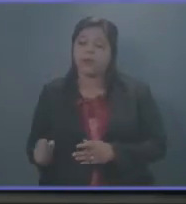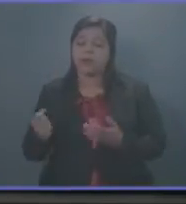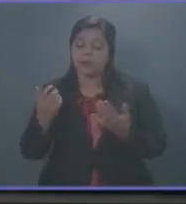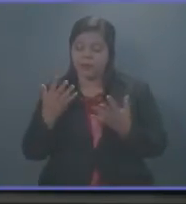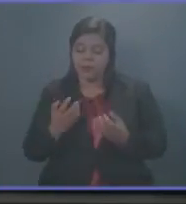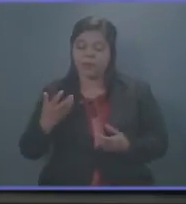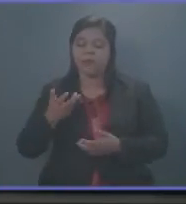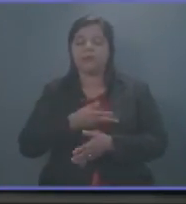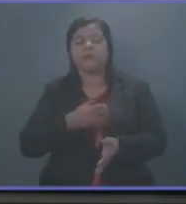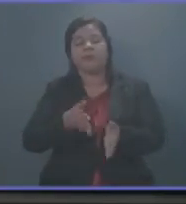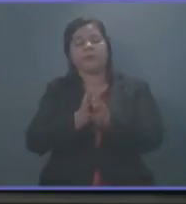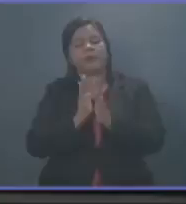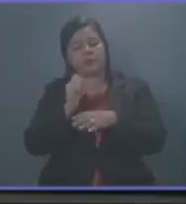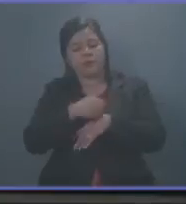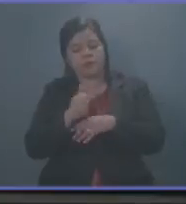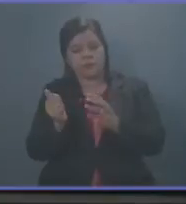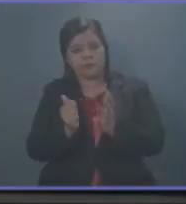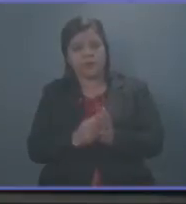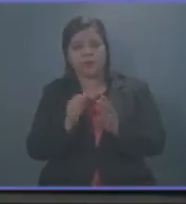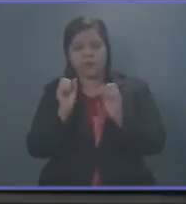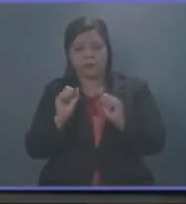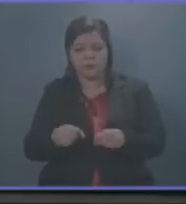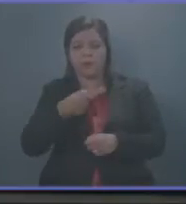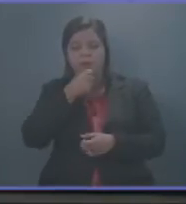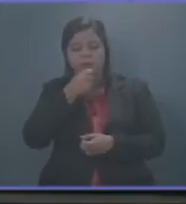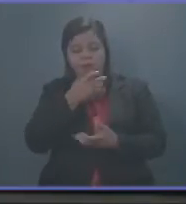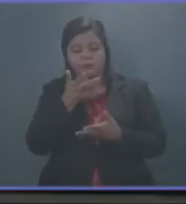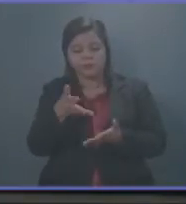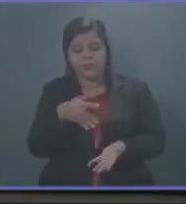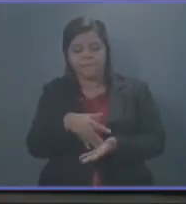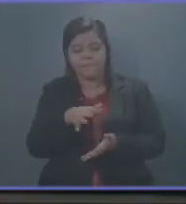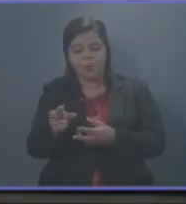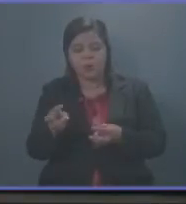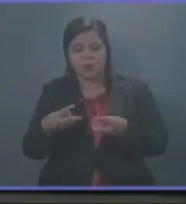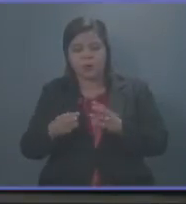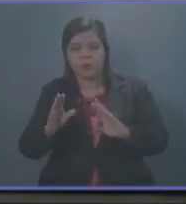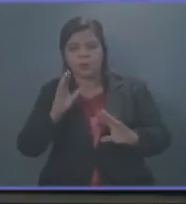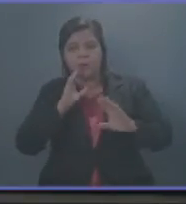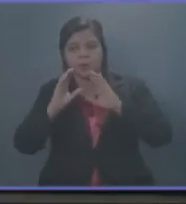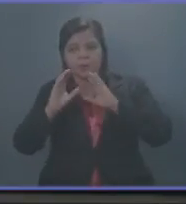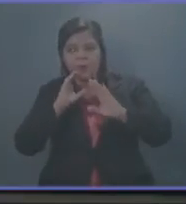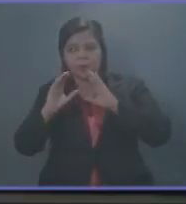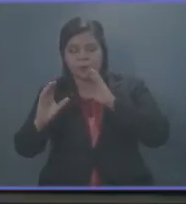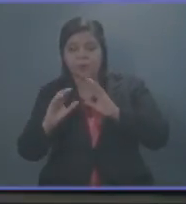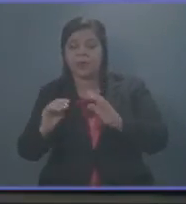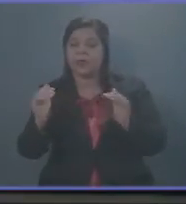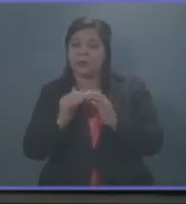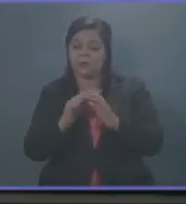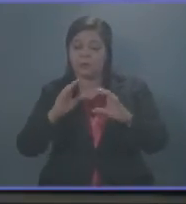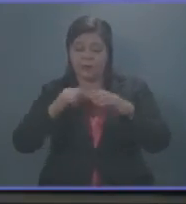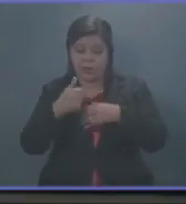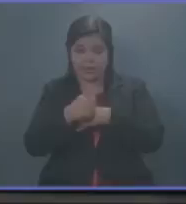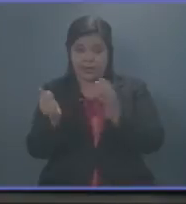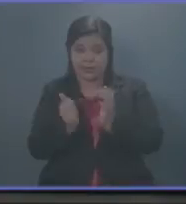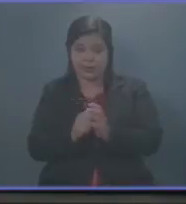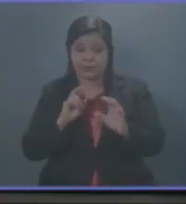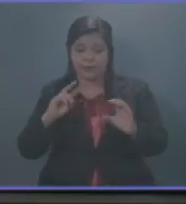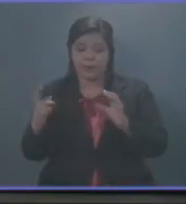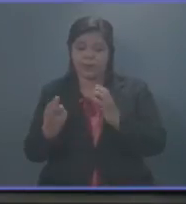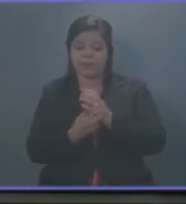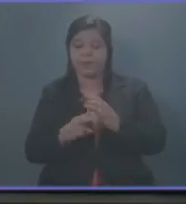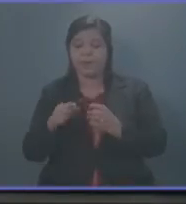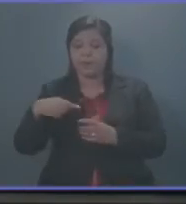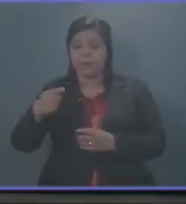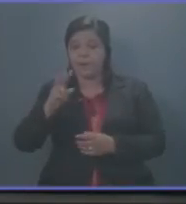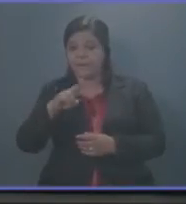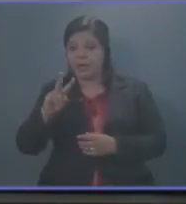Pleno Legislativo se apruebe la emisión de un pronunciamiento público en los medios de comunicación pública y redes sociales de la Asamblea Legislativa el próximo 22 de junio